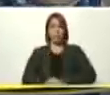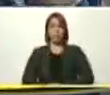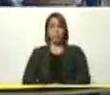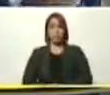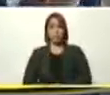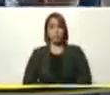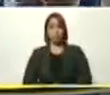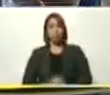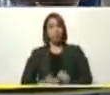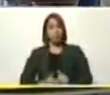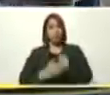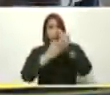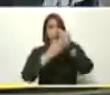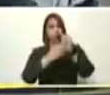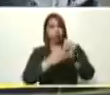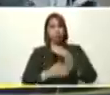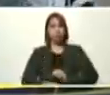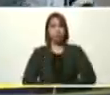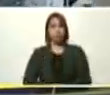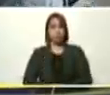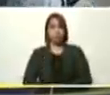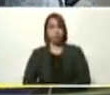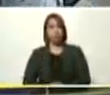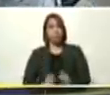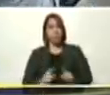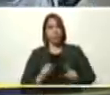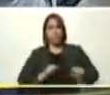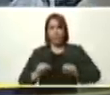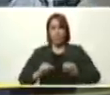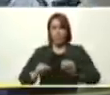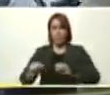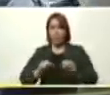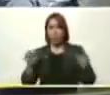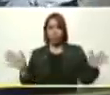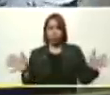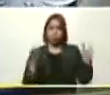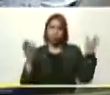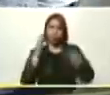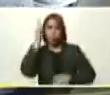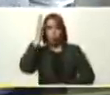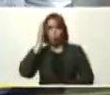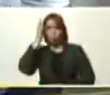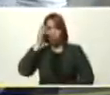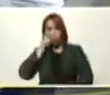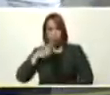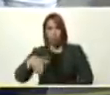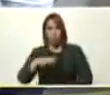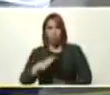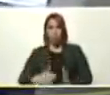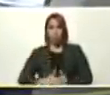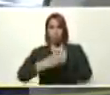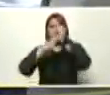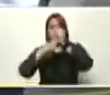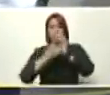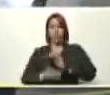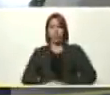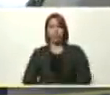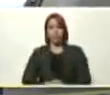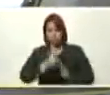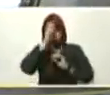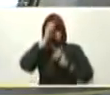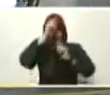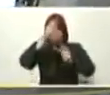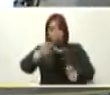de liderazgo para mover la conciencia del pueblo, de liderazgo para educar